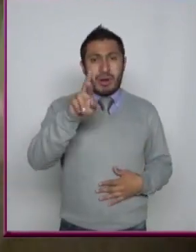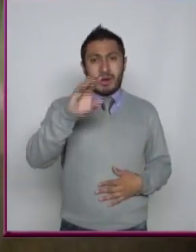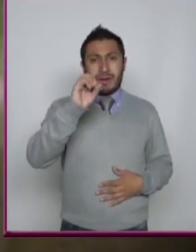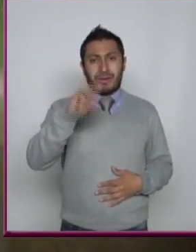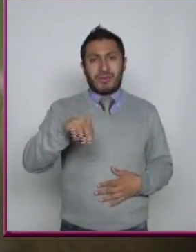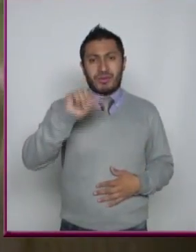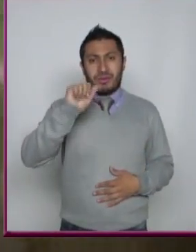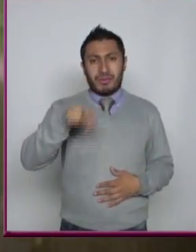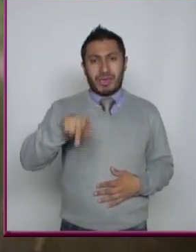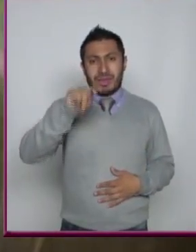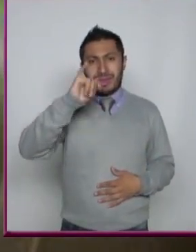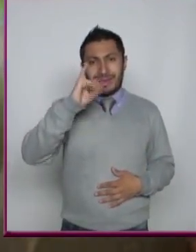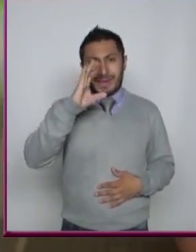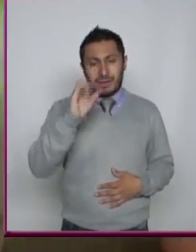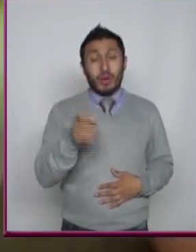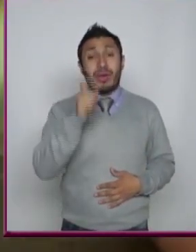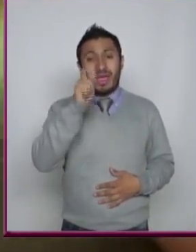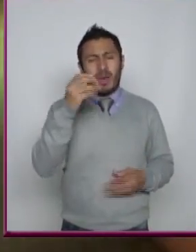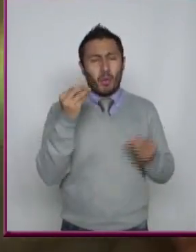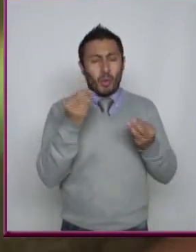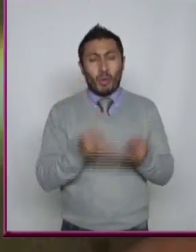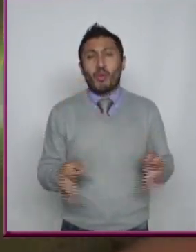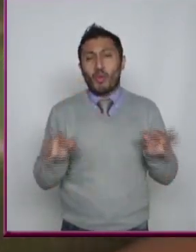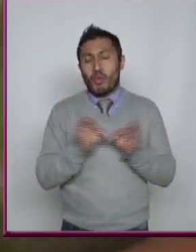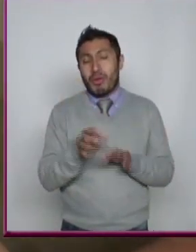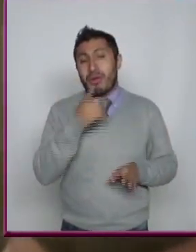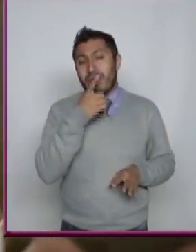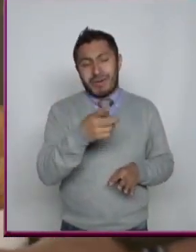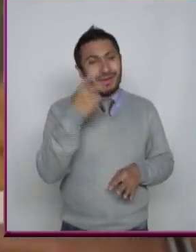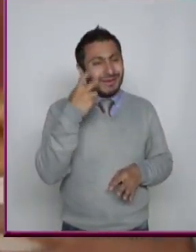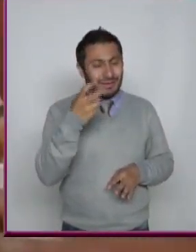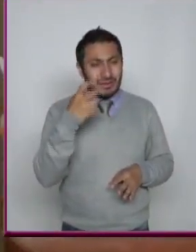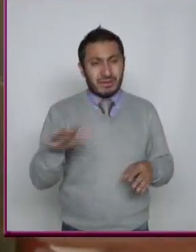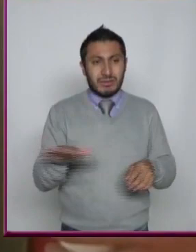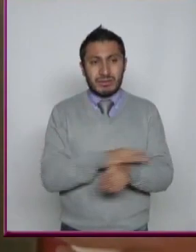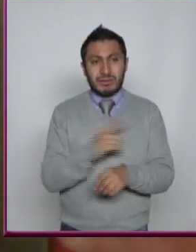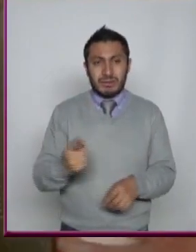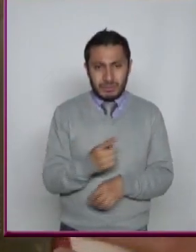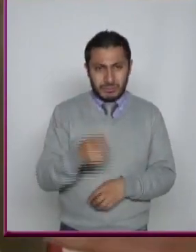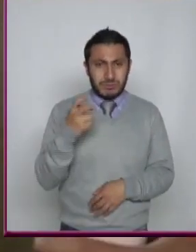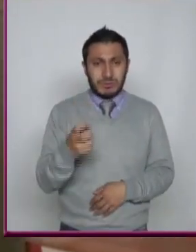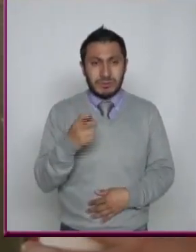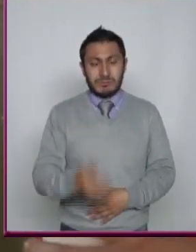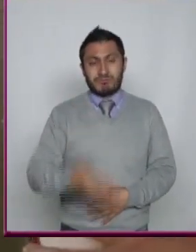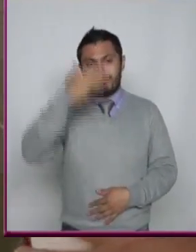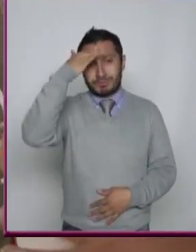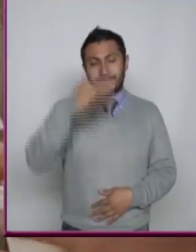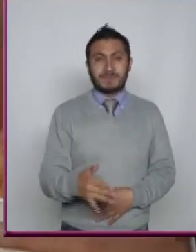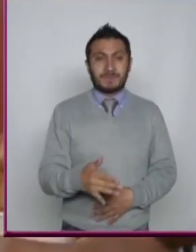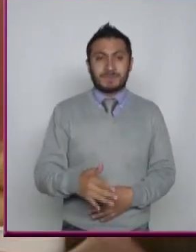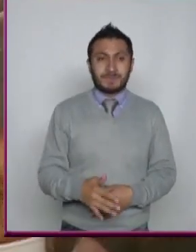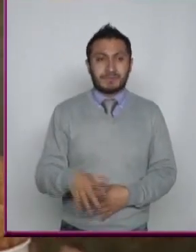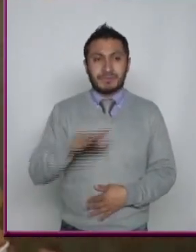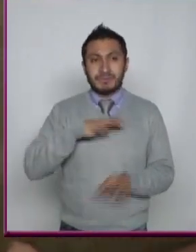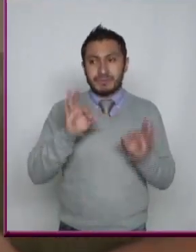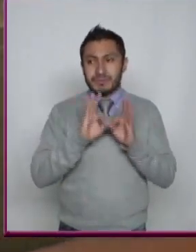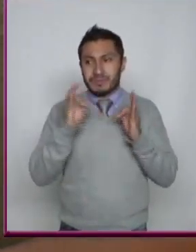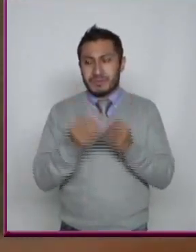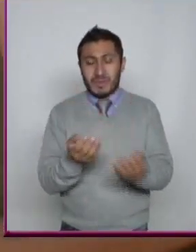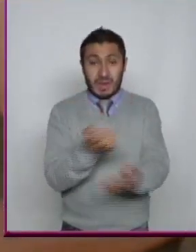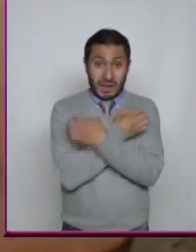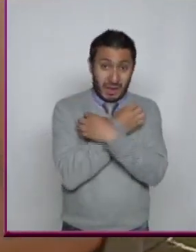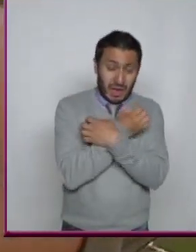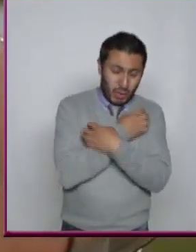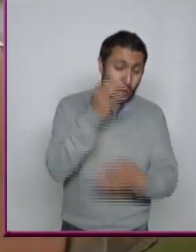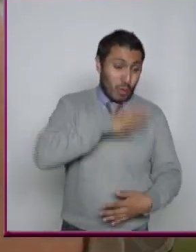¿no? Y es importante mencionar esto, ¿no? Porque justo al saber que la forma en la que nos educan a casi